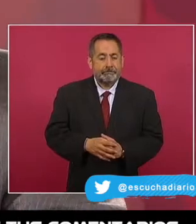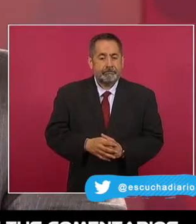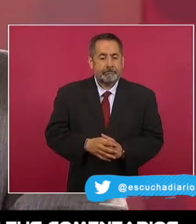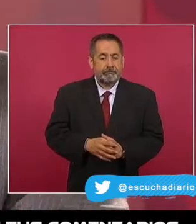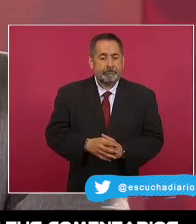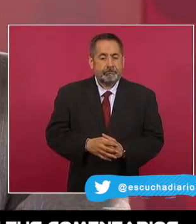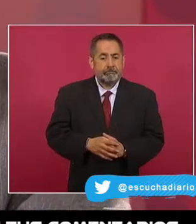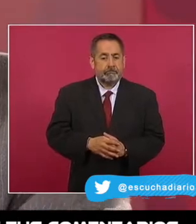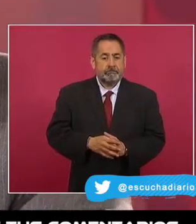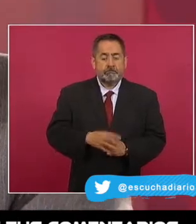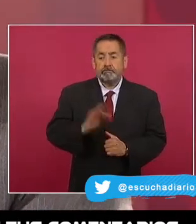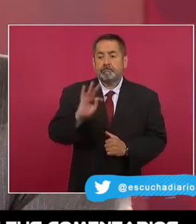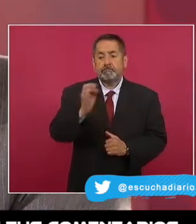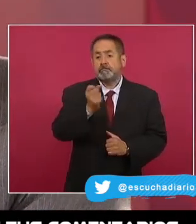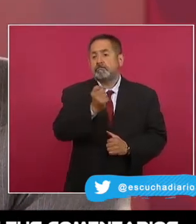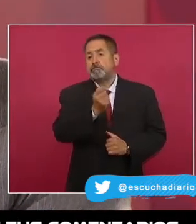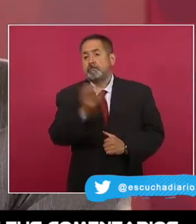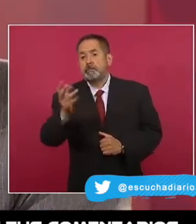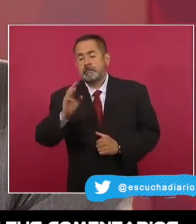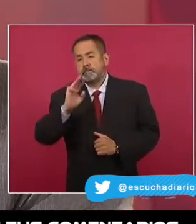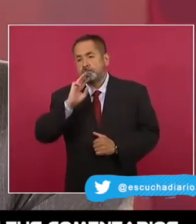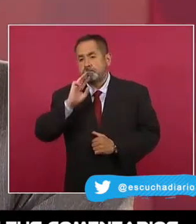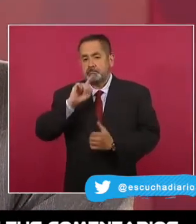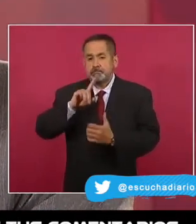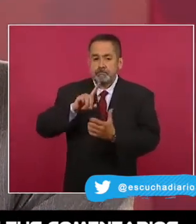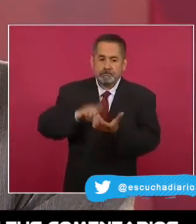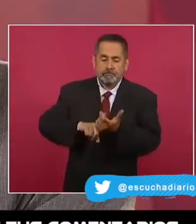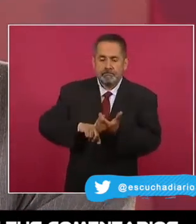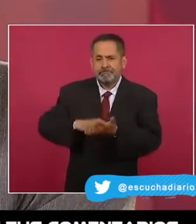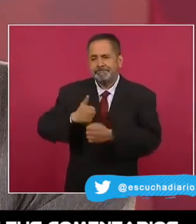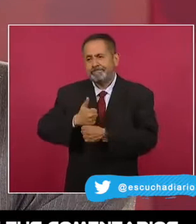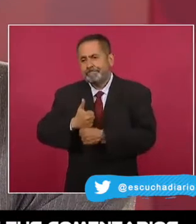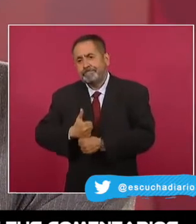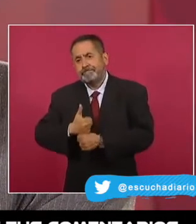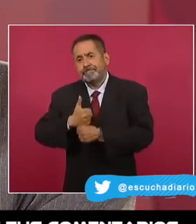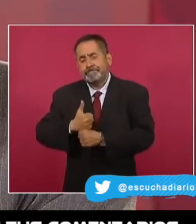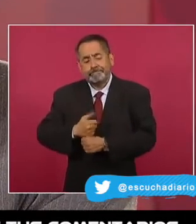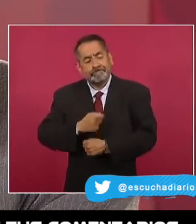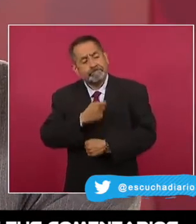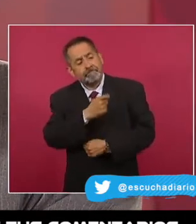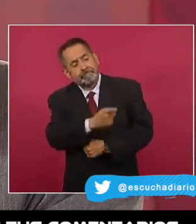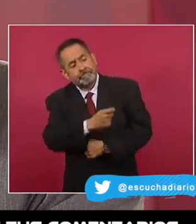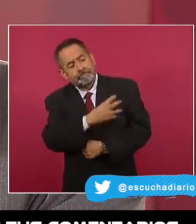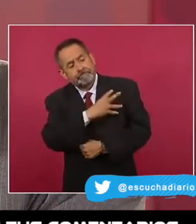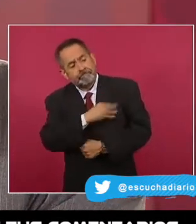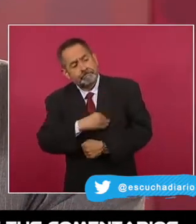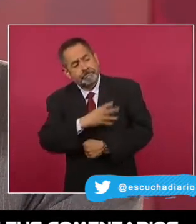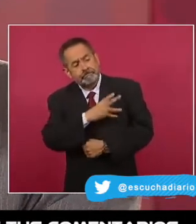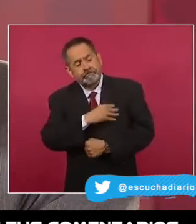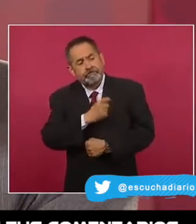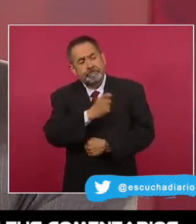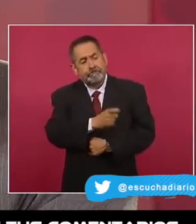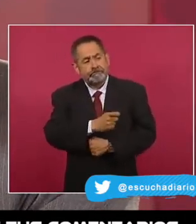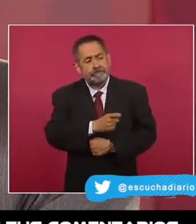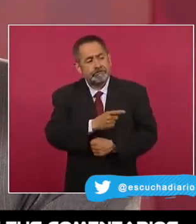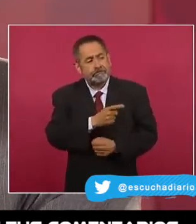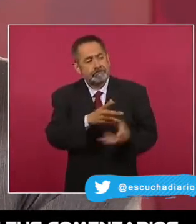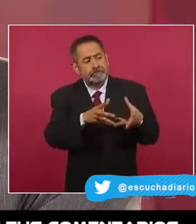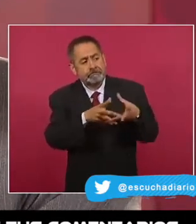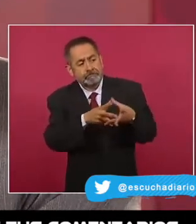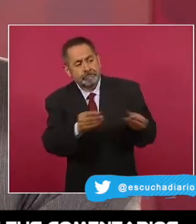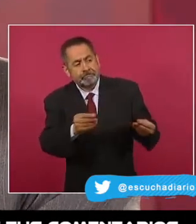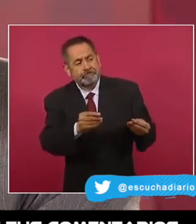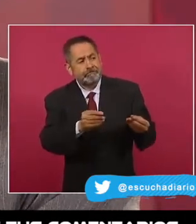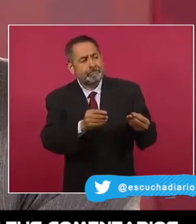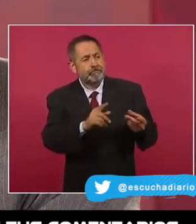en hospitales de primer y segundo nivel, a pesar de su creación hace poco menos de un mes. Además, los 602 trabajadores